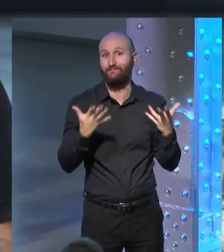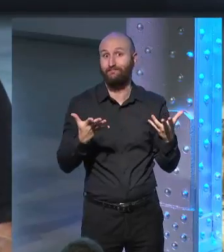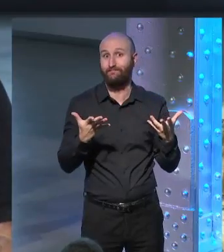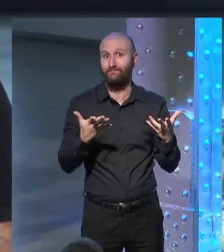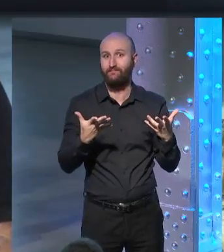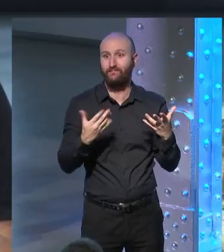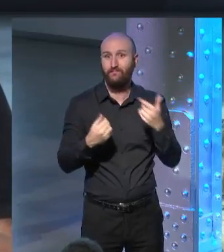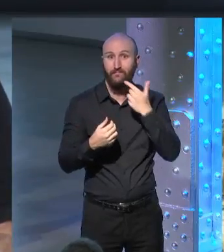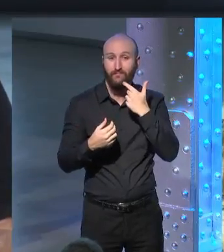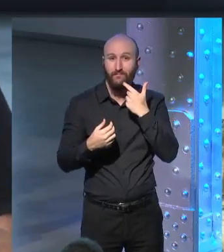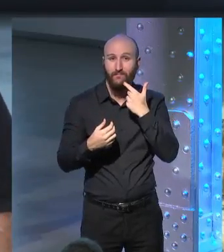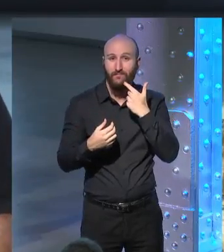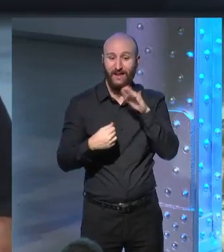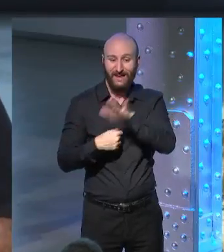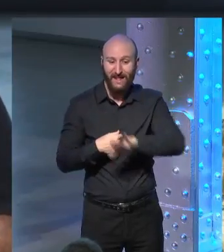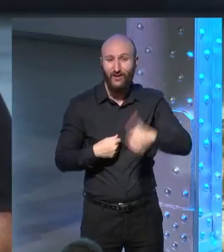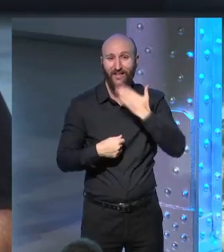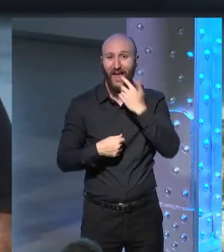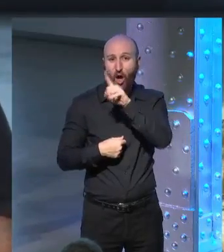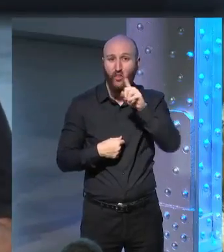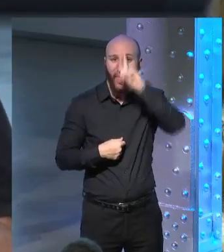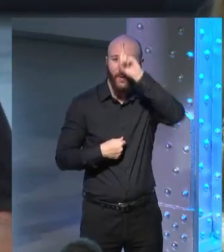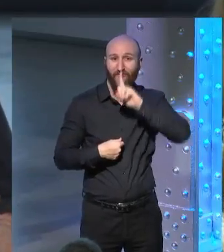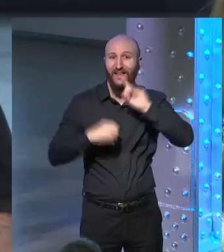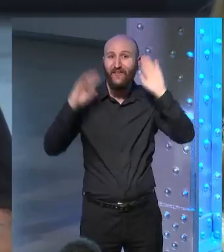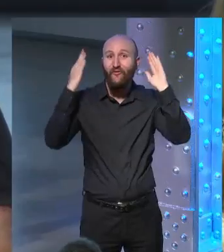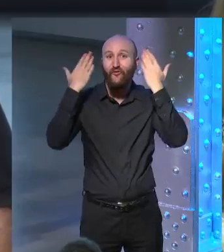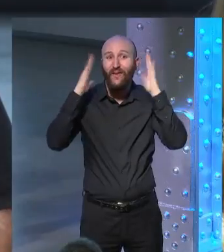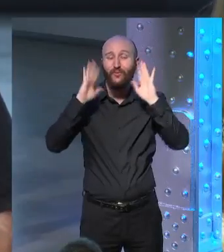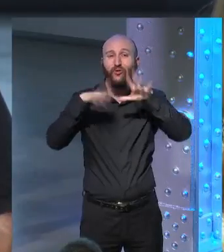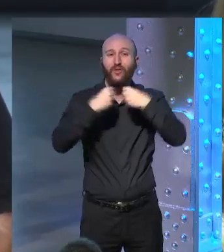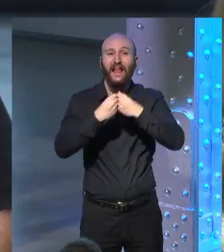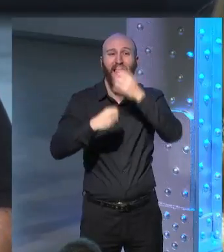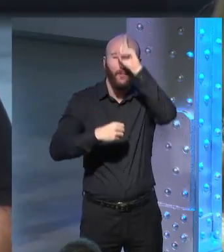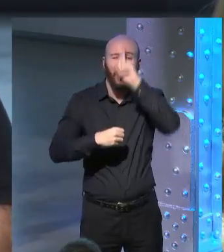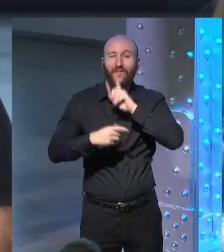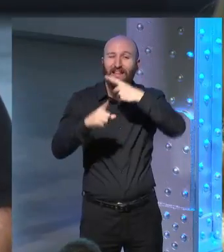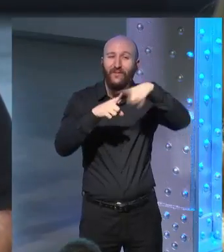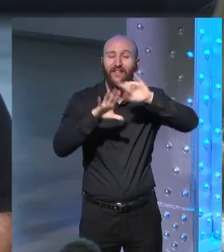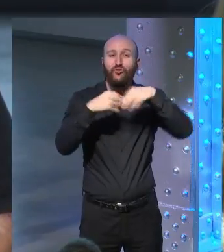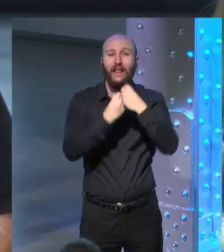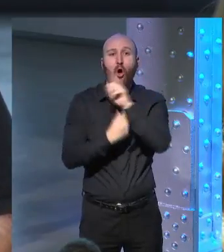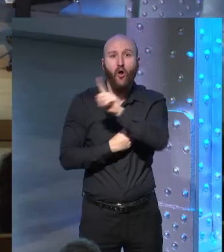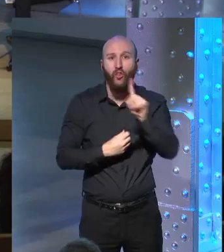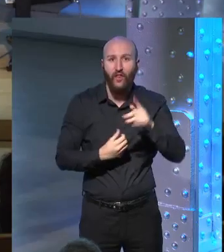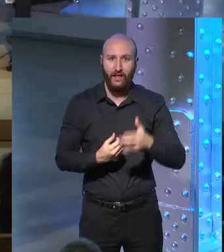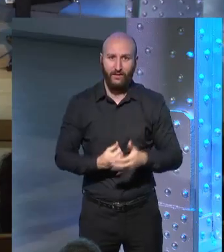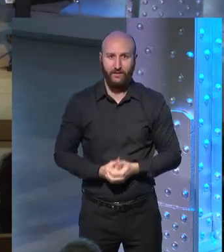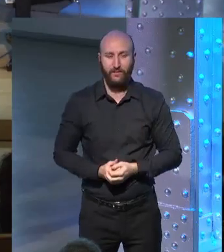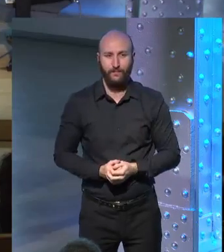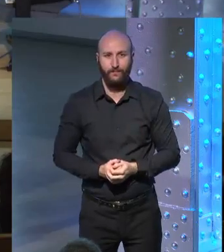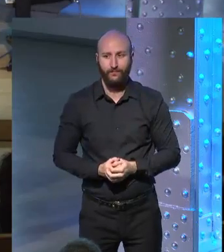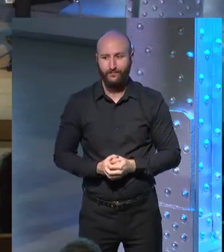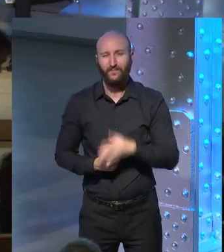con 11 perfiles en Facebook, por ejemplo. 11 perfiles en Facebook. Sí que es verdad que muchas veces